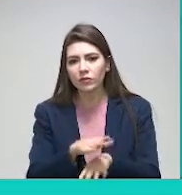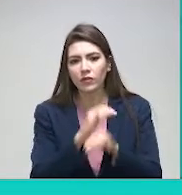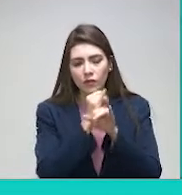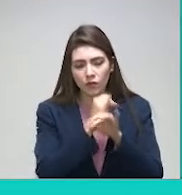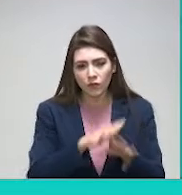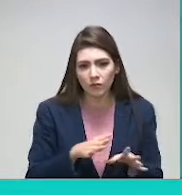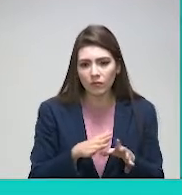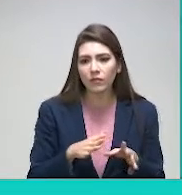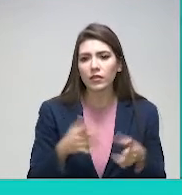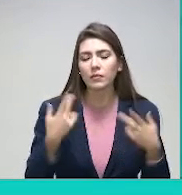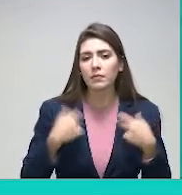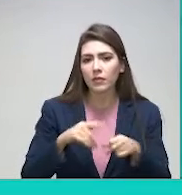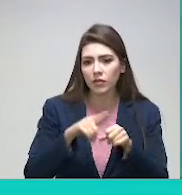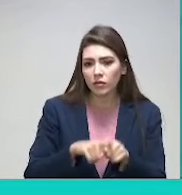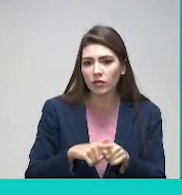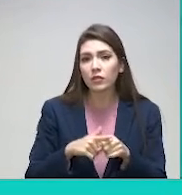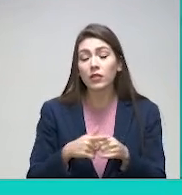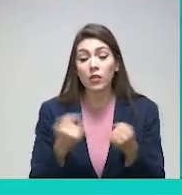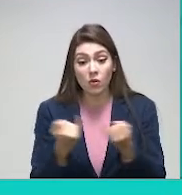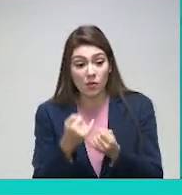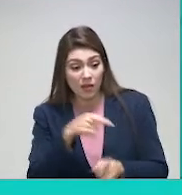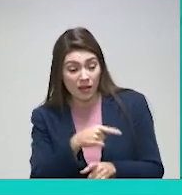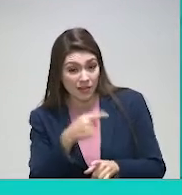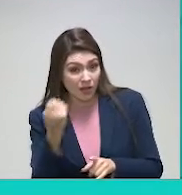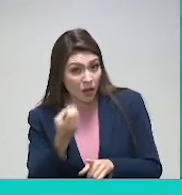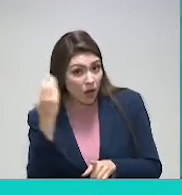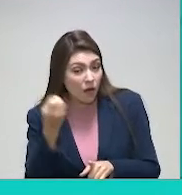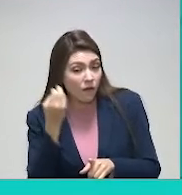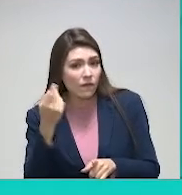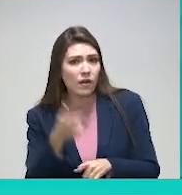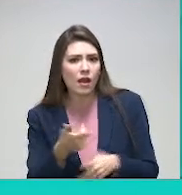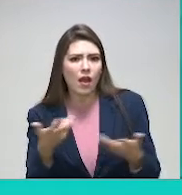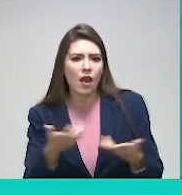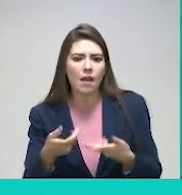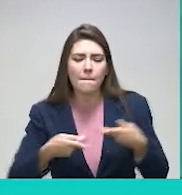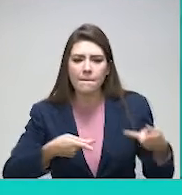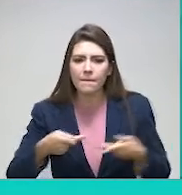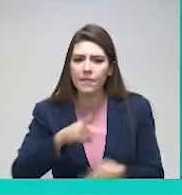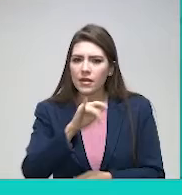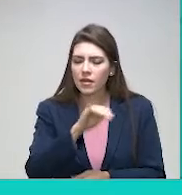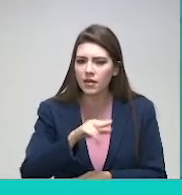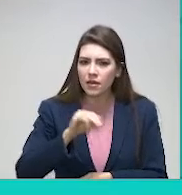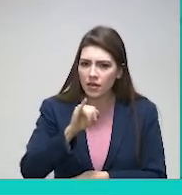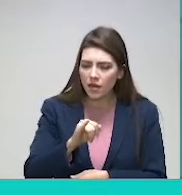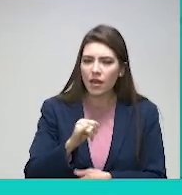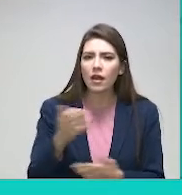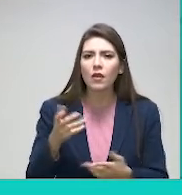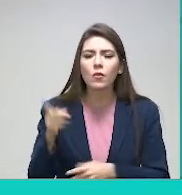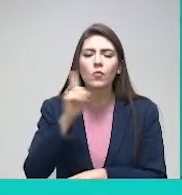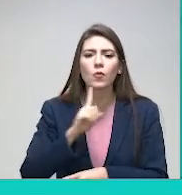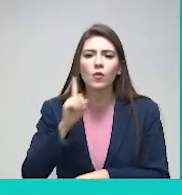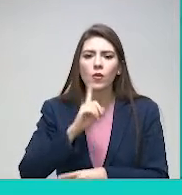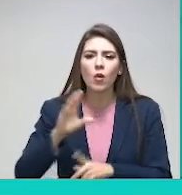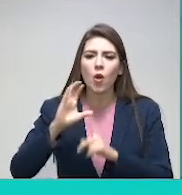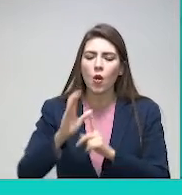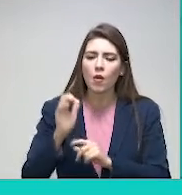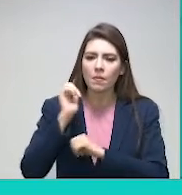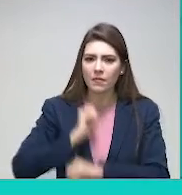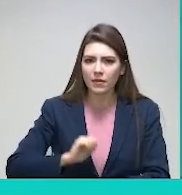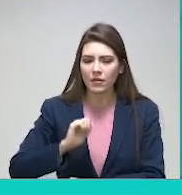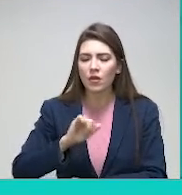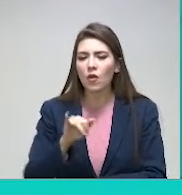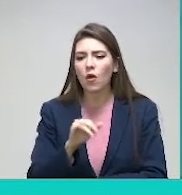seminarios como este que realiza el INAI por conducto de la comisionada, de mi colega, de mi amiga Josefina